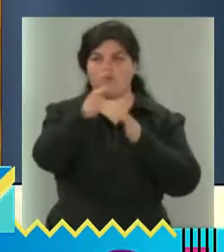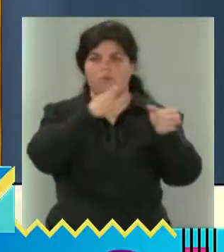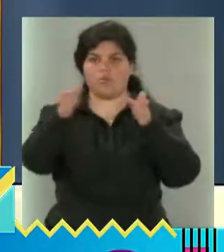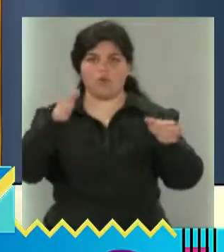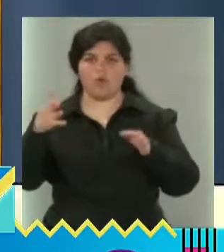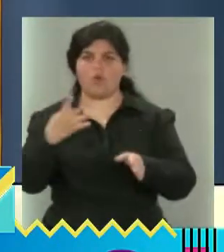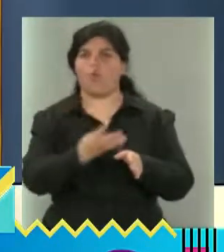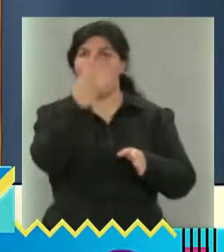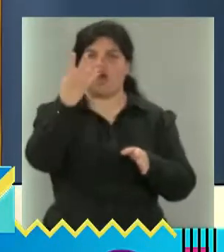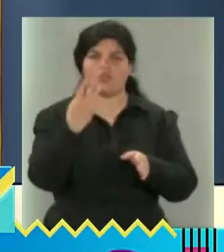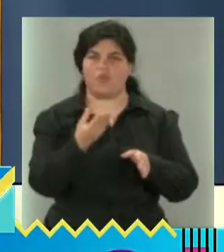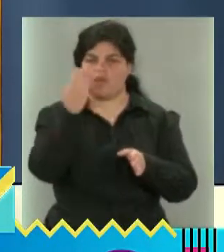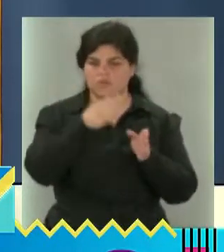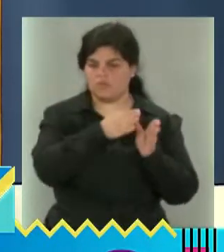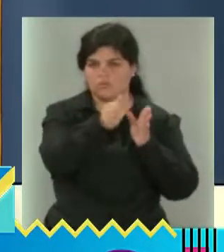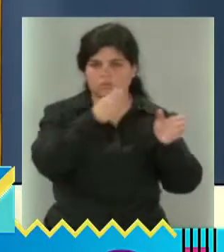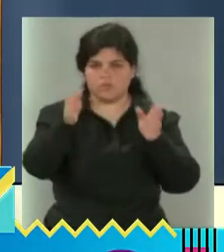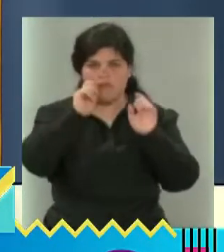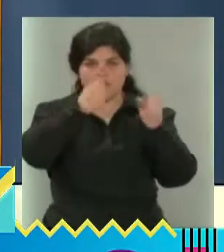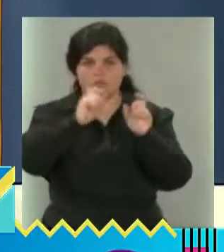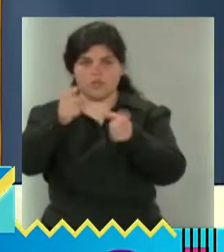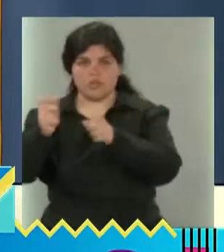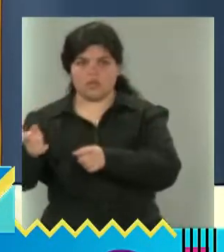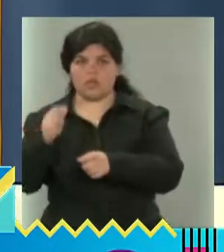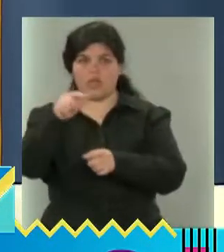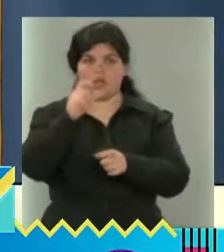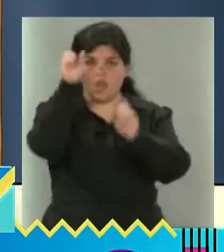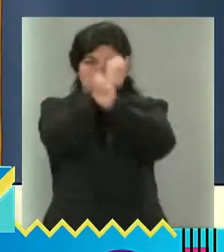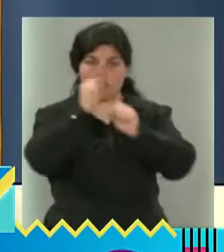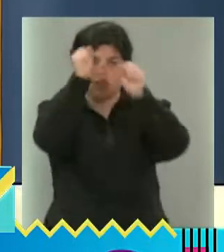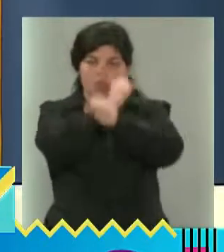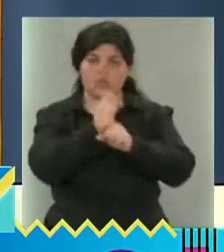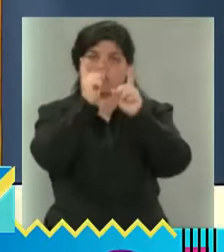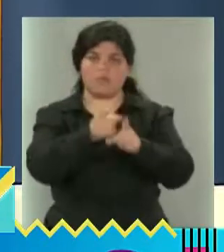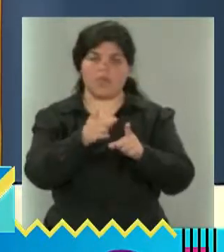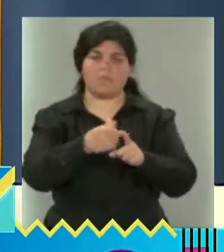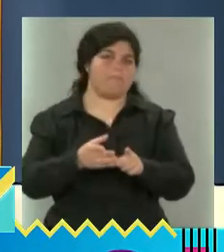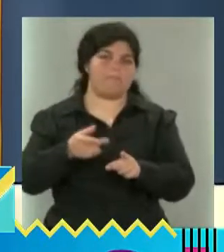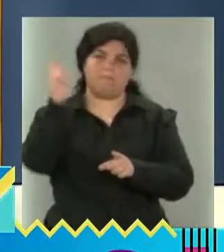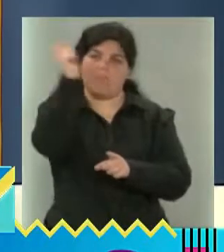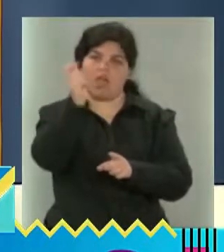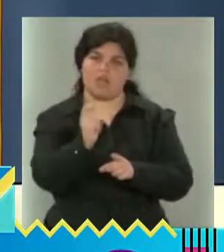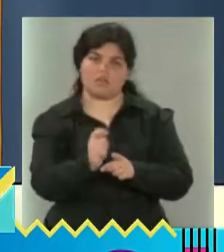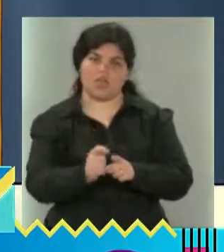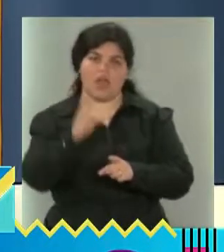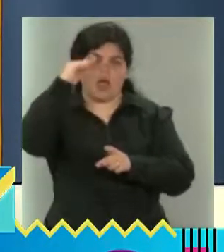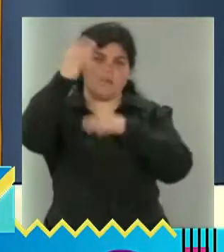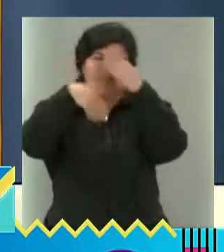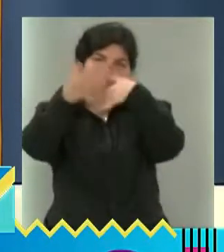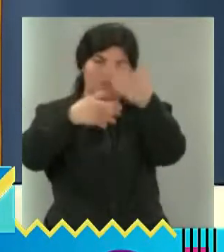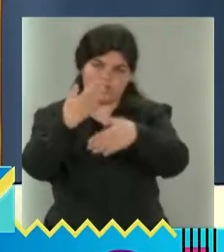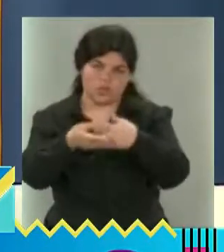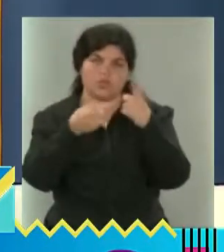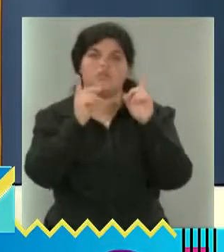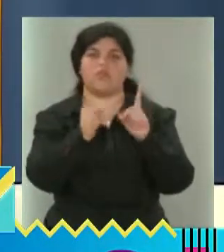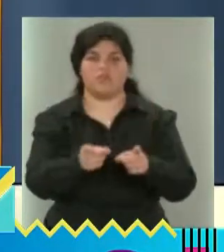cada productor dentro del sistema. Esos ingenieros a su vez reciben capacitaciones todos los meses, los enólogos también. Incluso